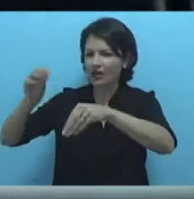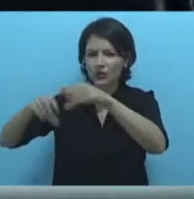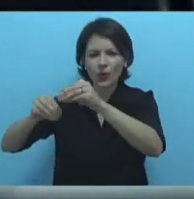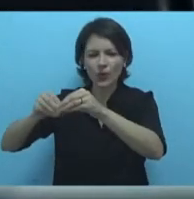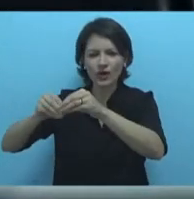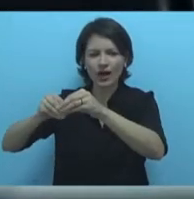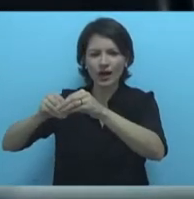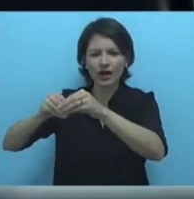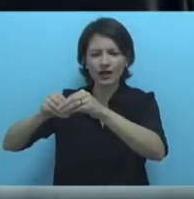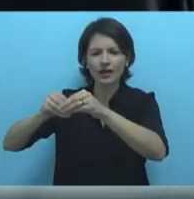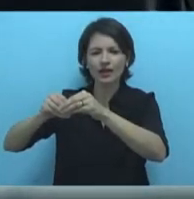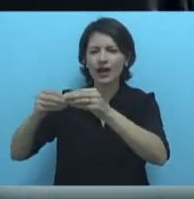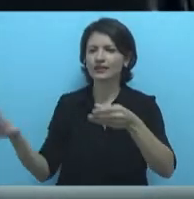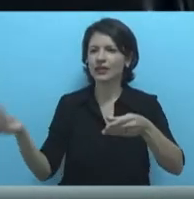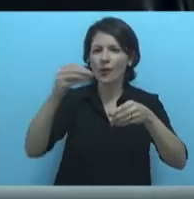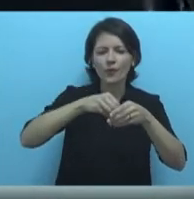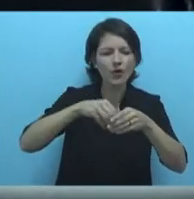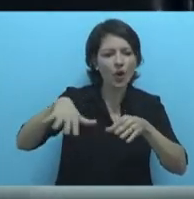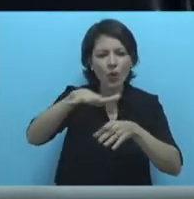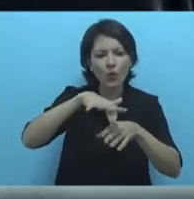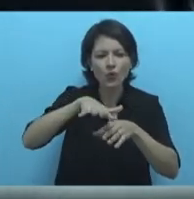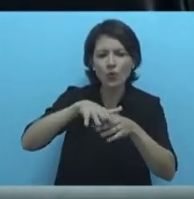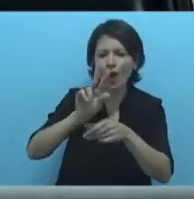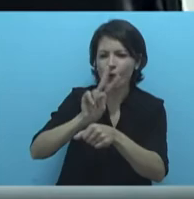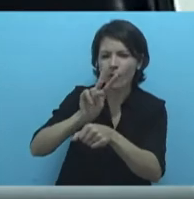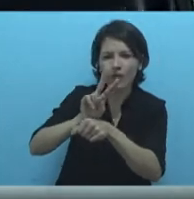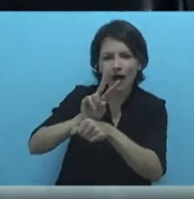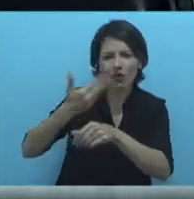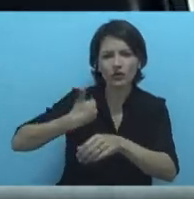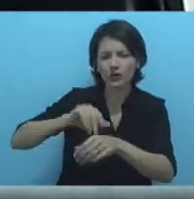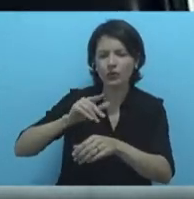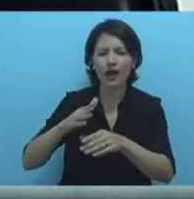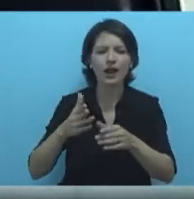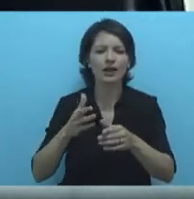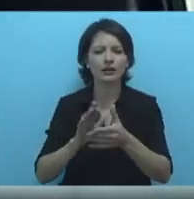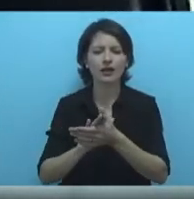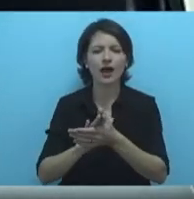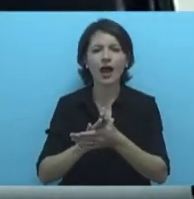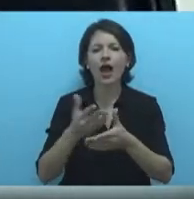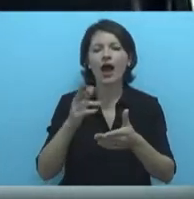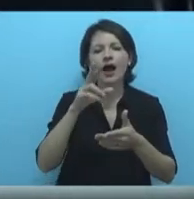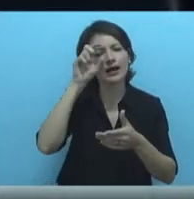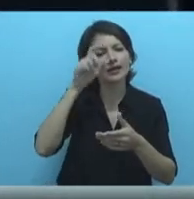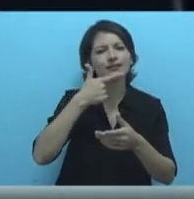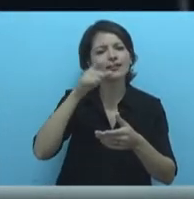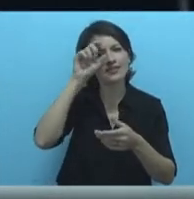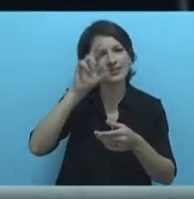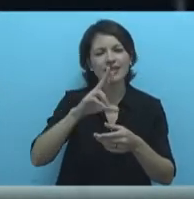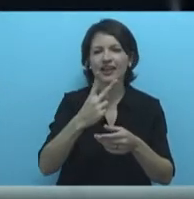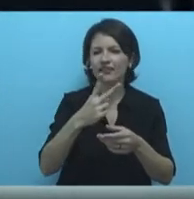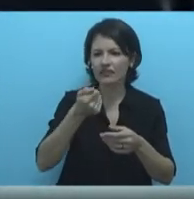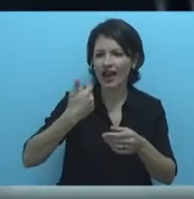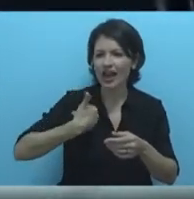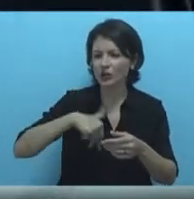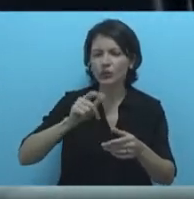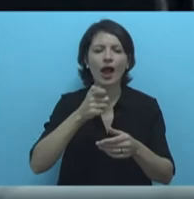provincial de áreas naturales protegidas como la reserva de humedad melincué isla del sol cas